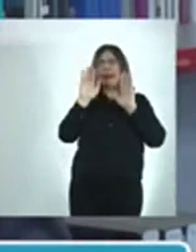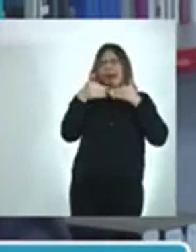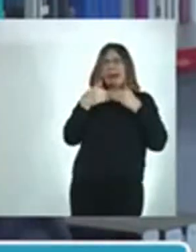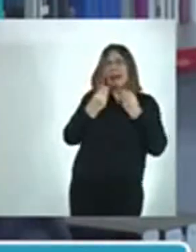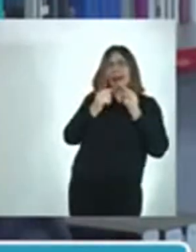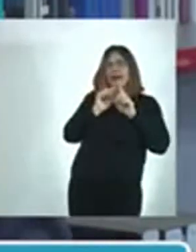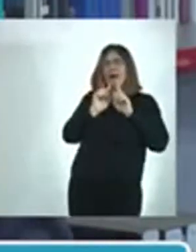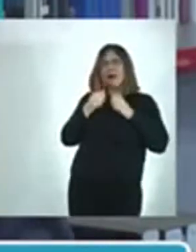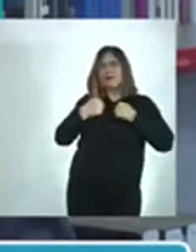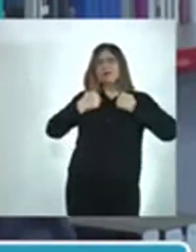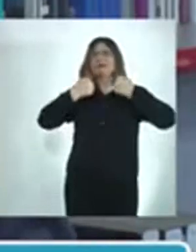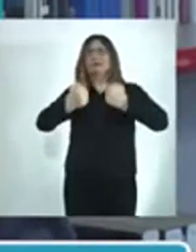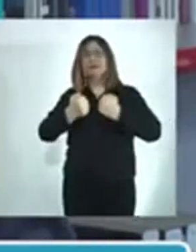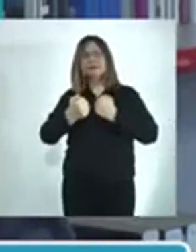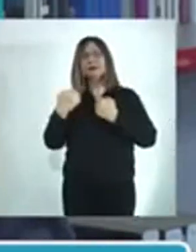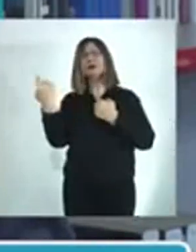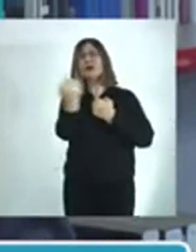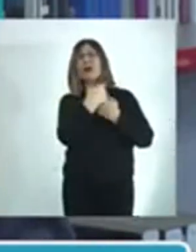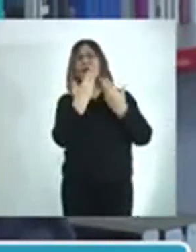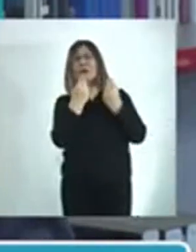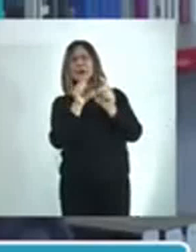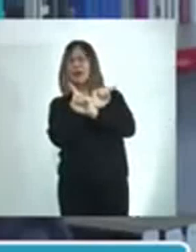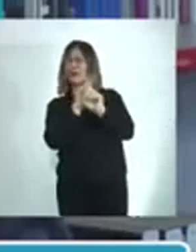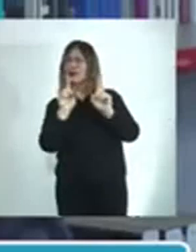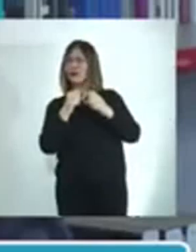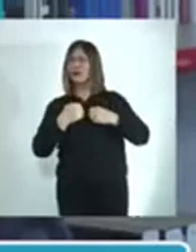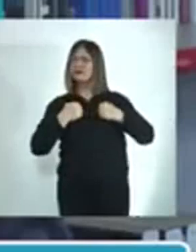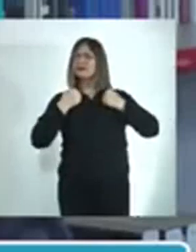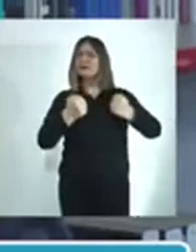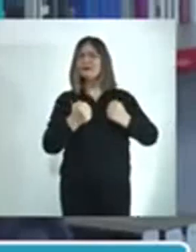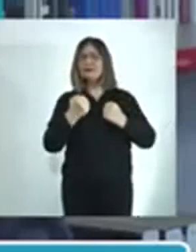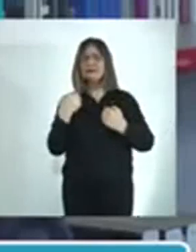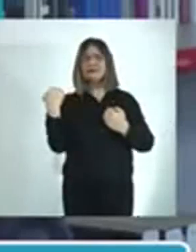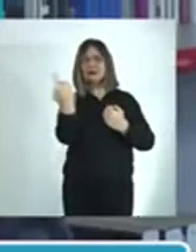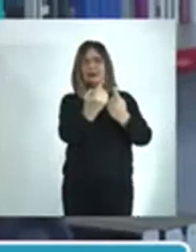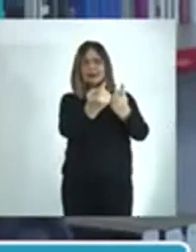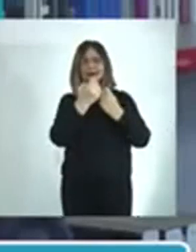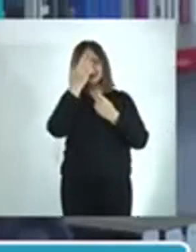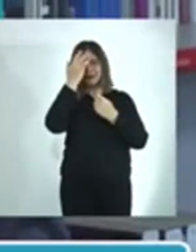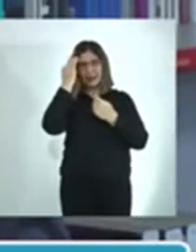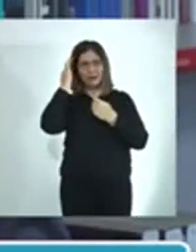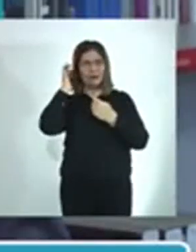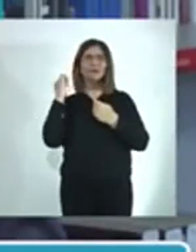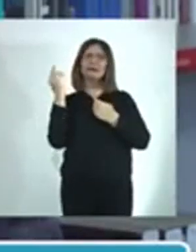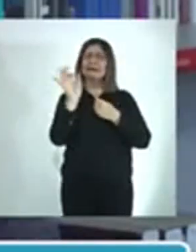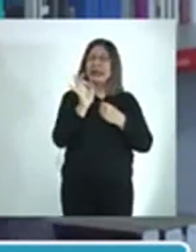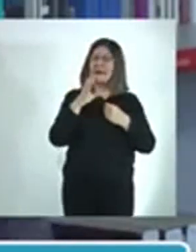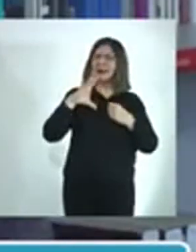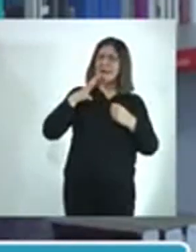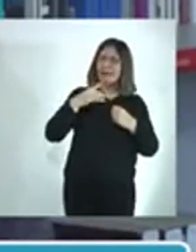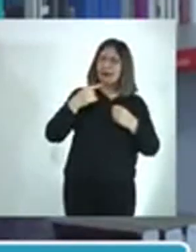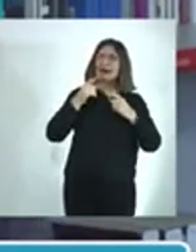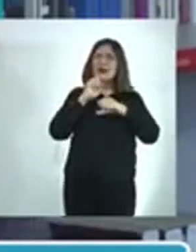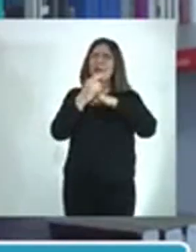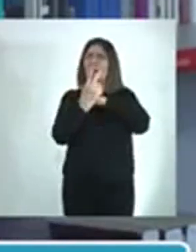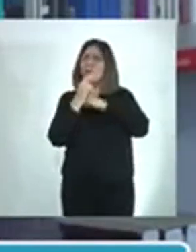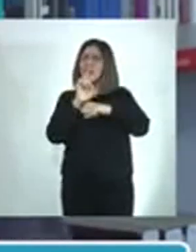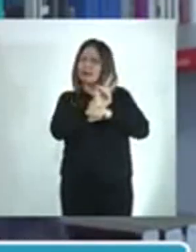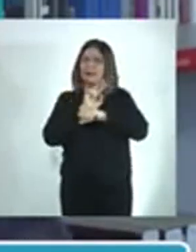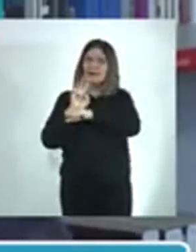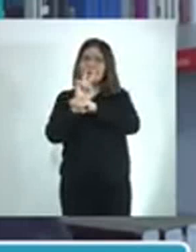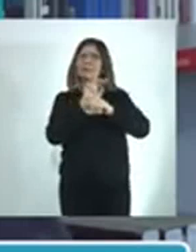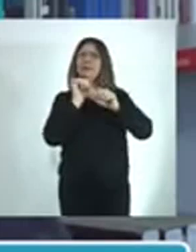detener, no nos tiene que dar miedo porque el miedo paraliza. Lo que nos tiene que dar es esta posibilidad de que a